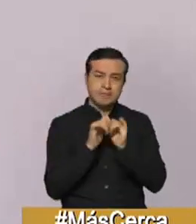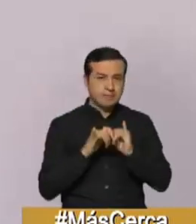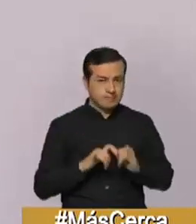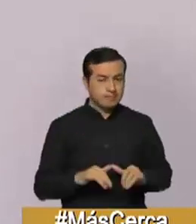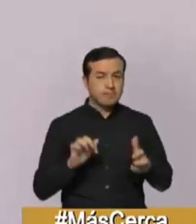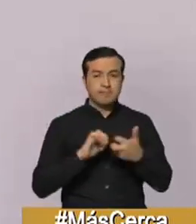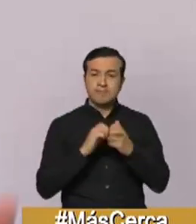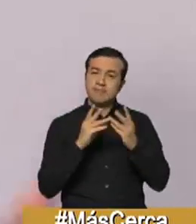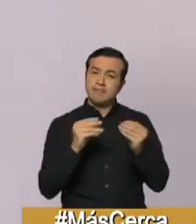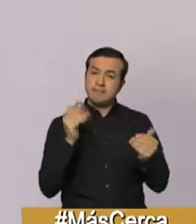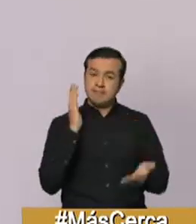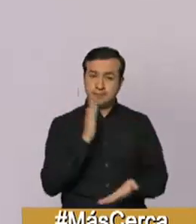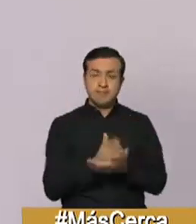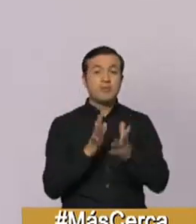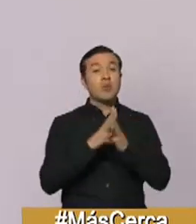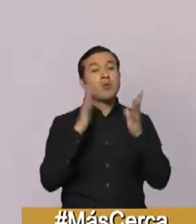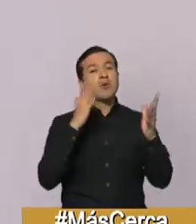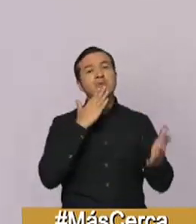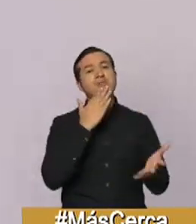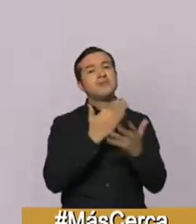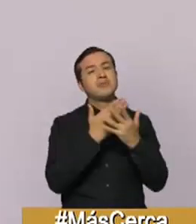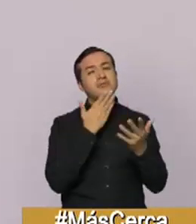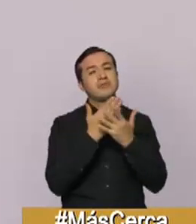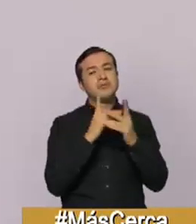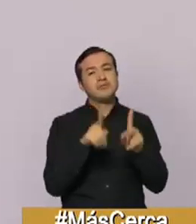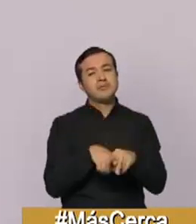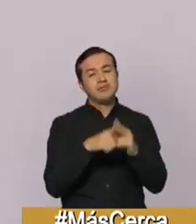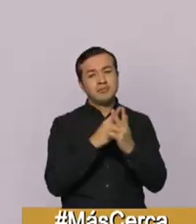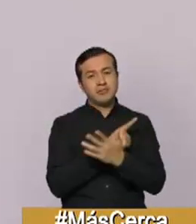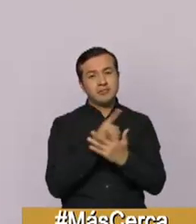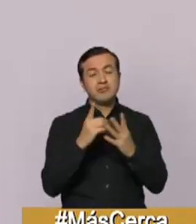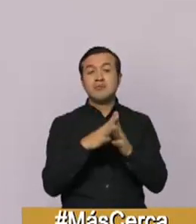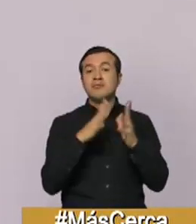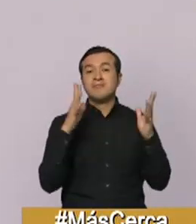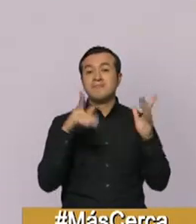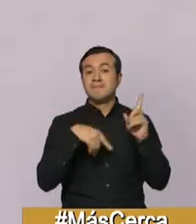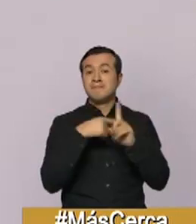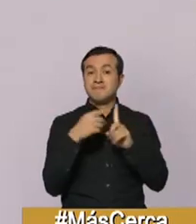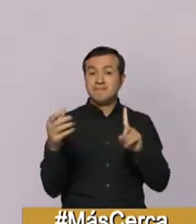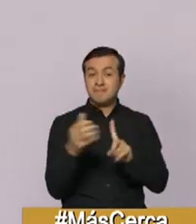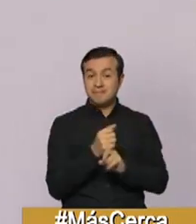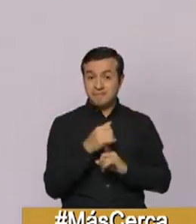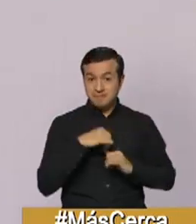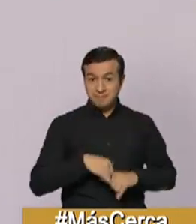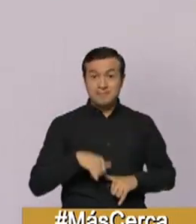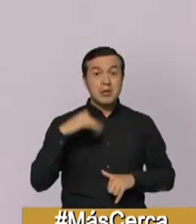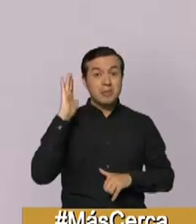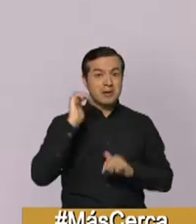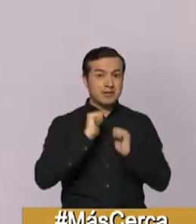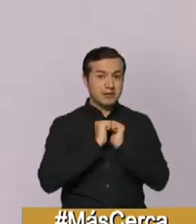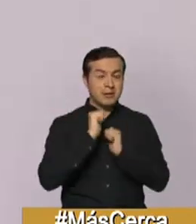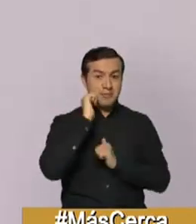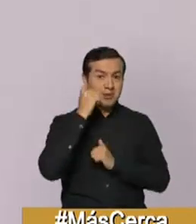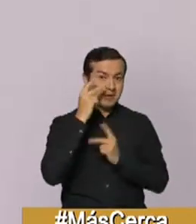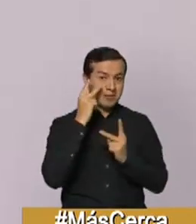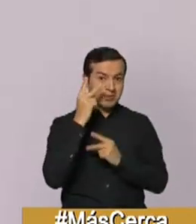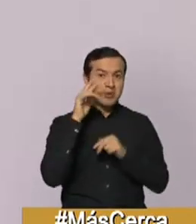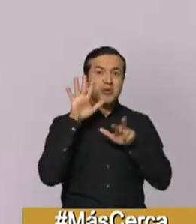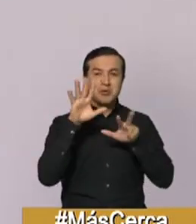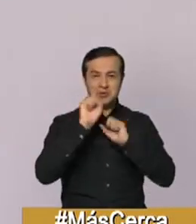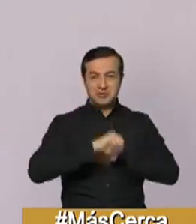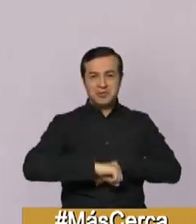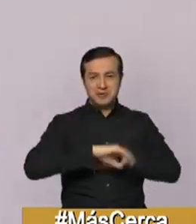esta problemática. Mil gracias. Comenzamos así esta semana. Les deseamos el mejor de los éxitos. Esto fue Más Cerca y nos vemos mañana a las 8 de la